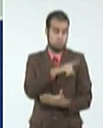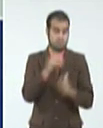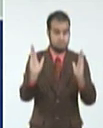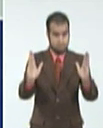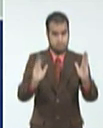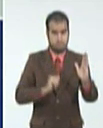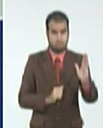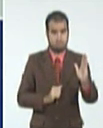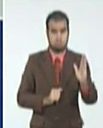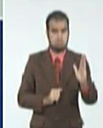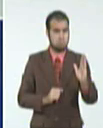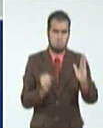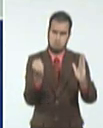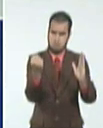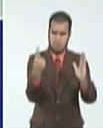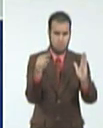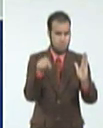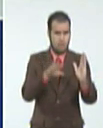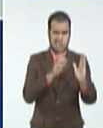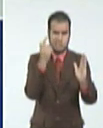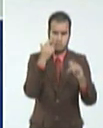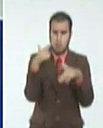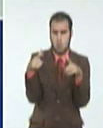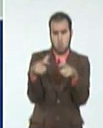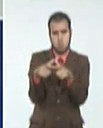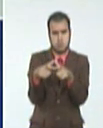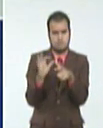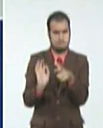mencionar como baja en nuestro territorio.